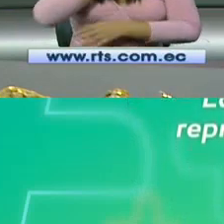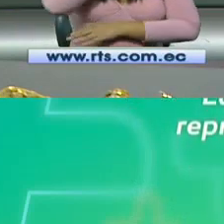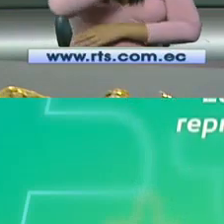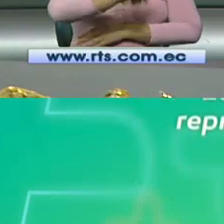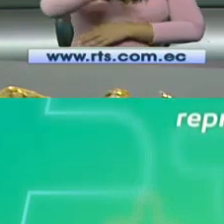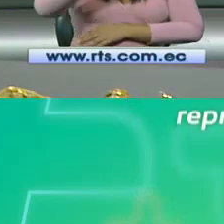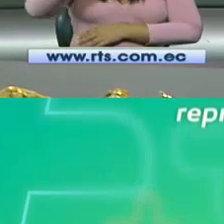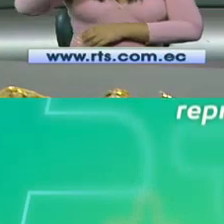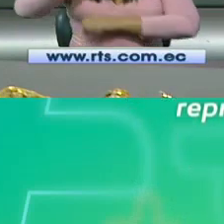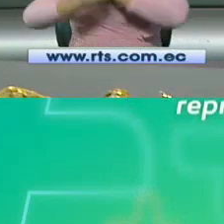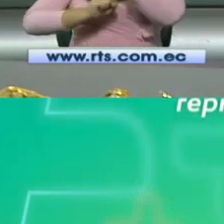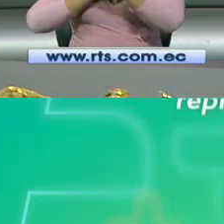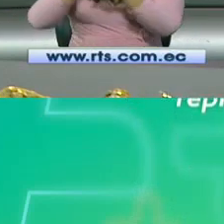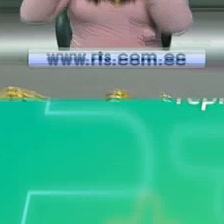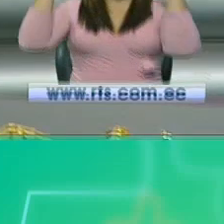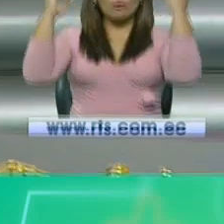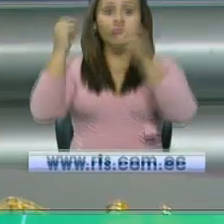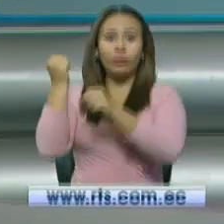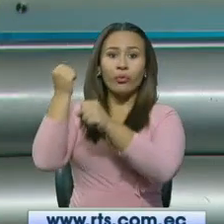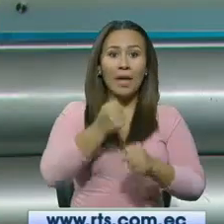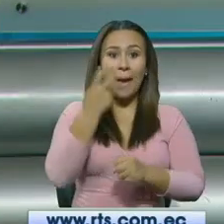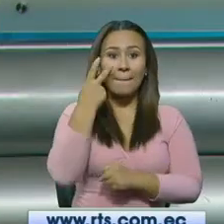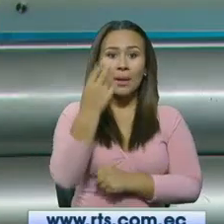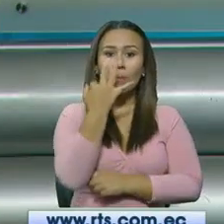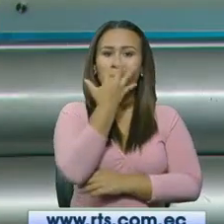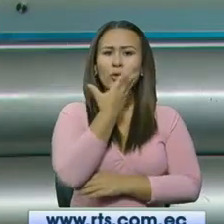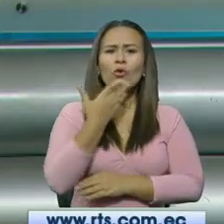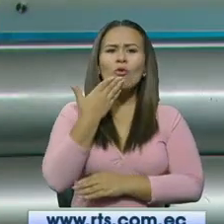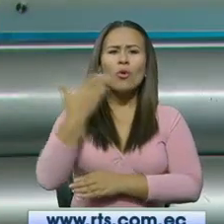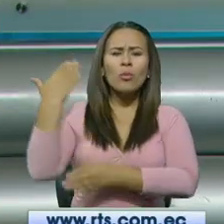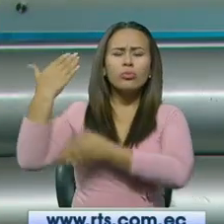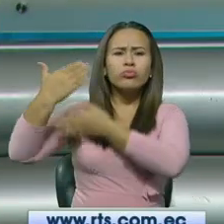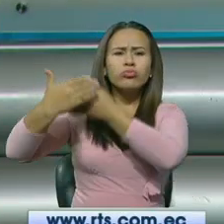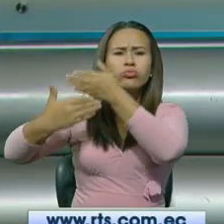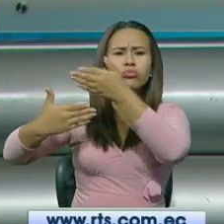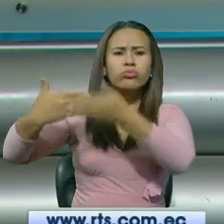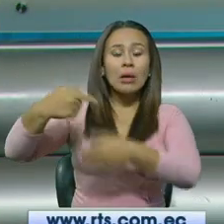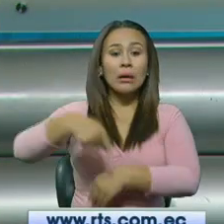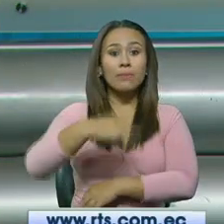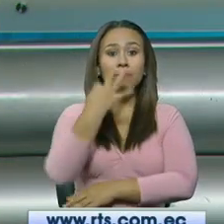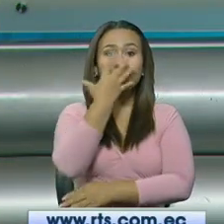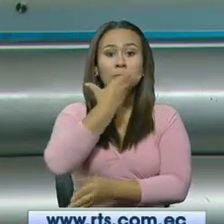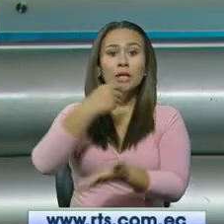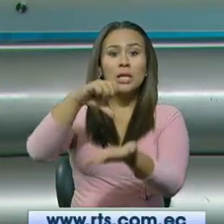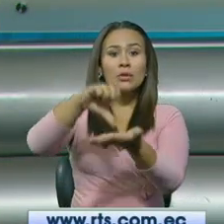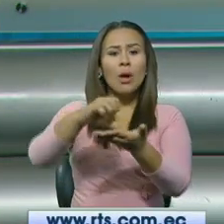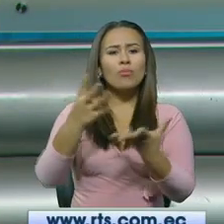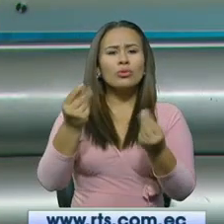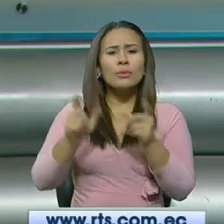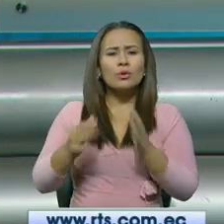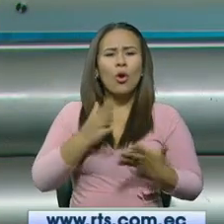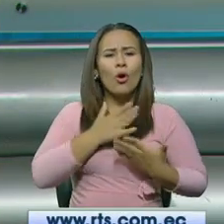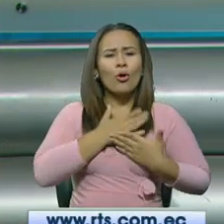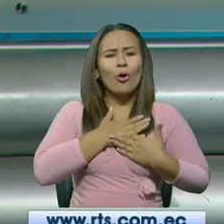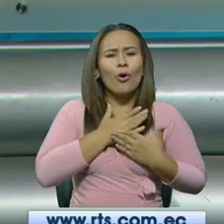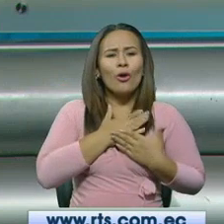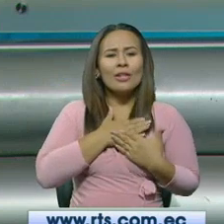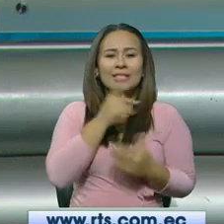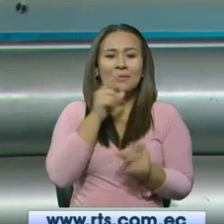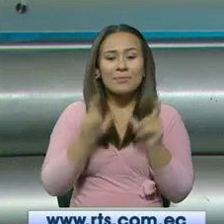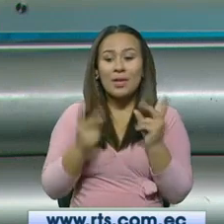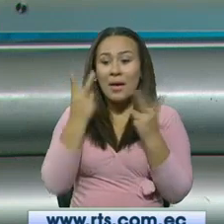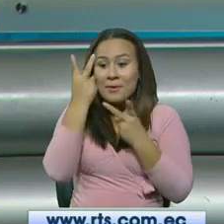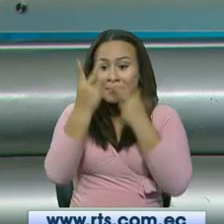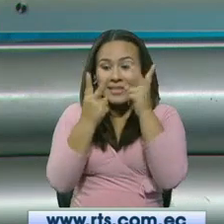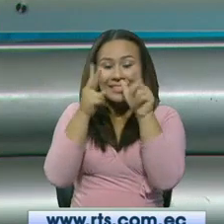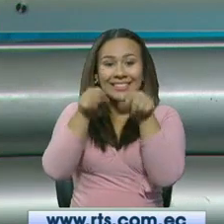483 años de fundación española. Conozcamos la mágica historia de una ciudad que le roba el corazón a quien la visita, a